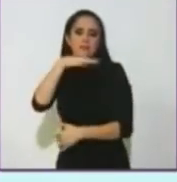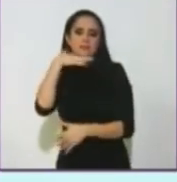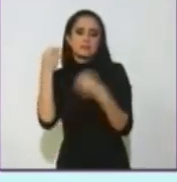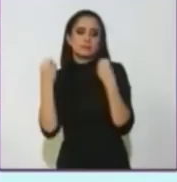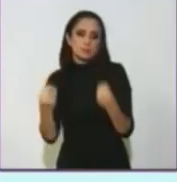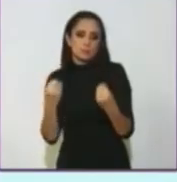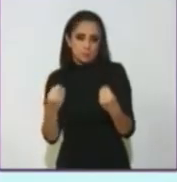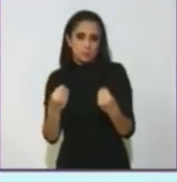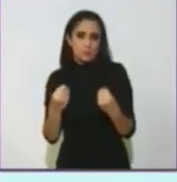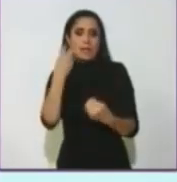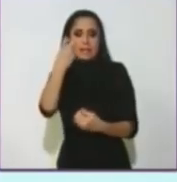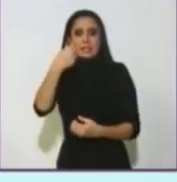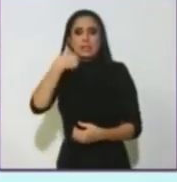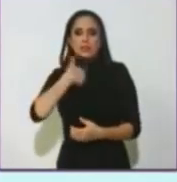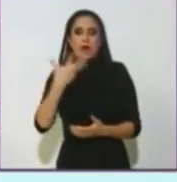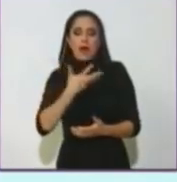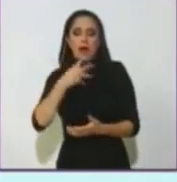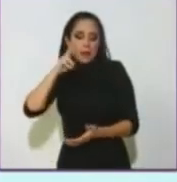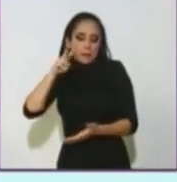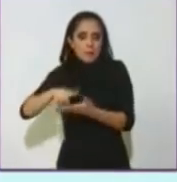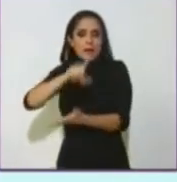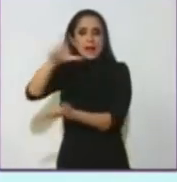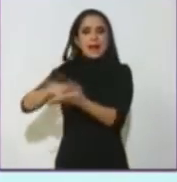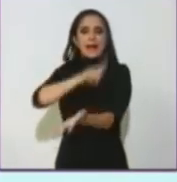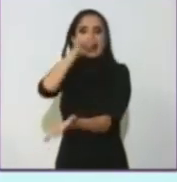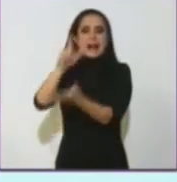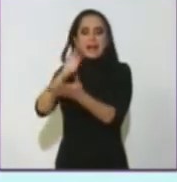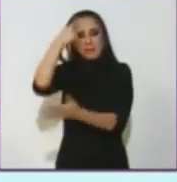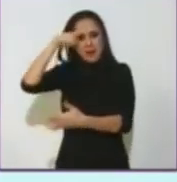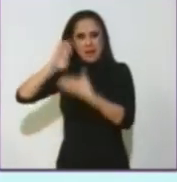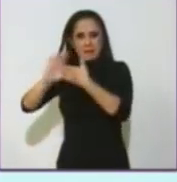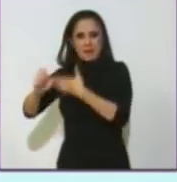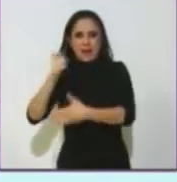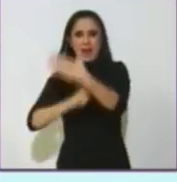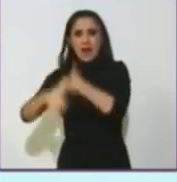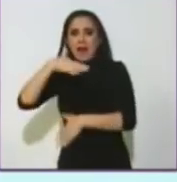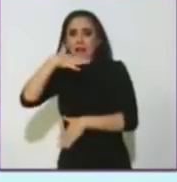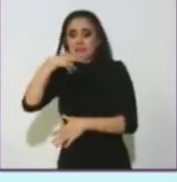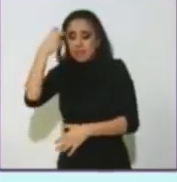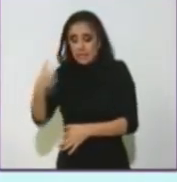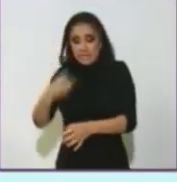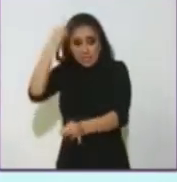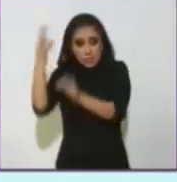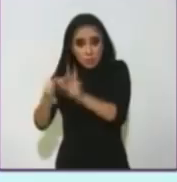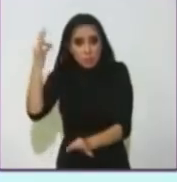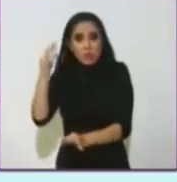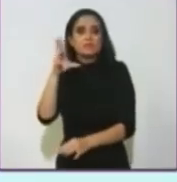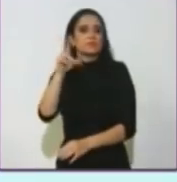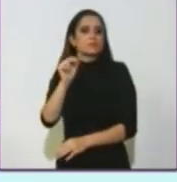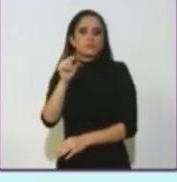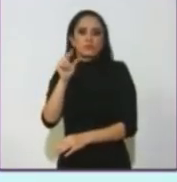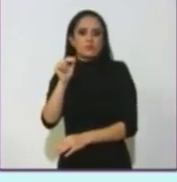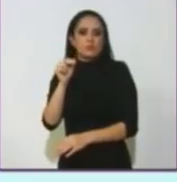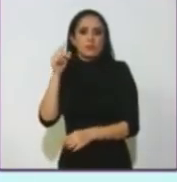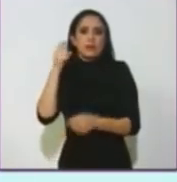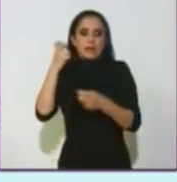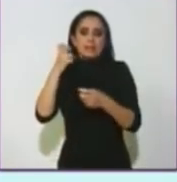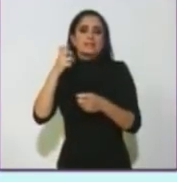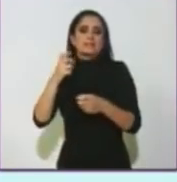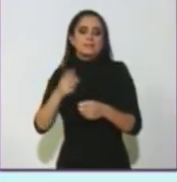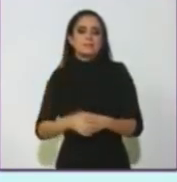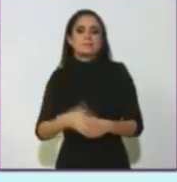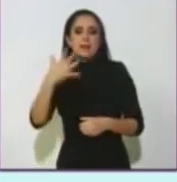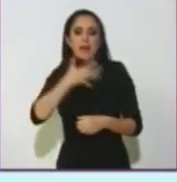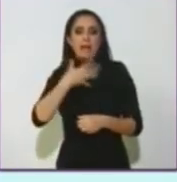esto me remito con la ley anticorrupción que no fue implementada en la ciudad de méxico es la segunda en